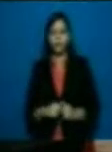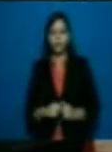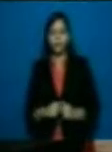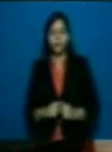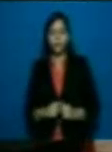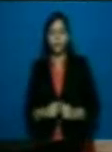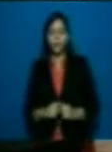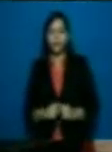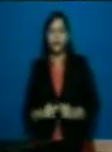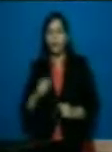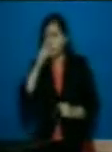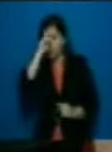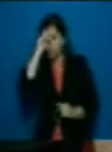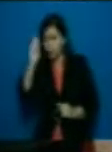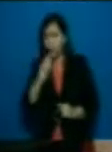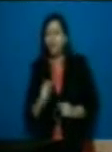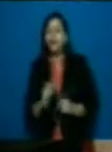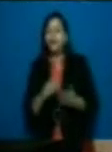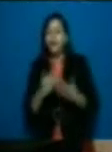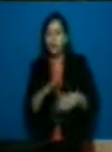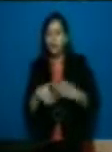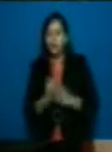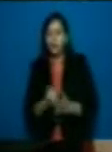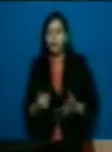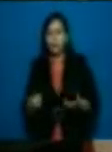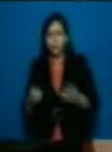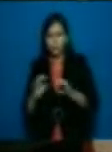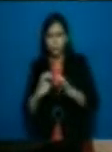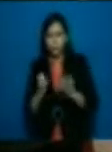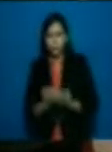pionera doble comitiva que acompaña